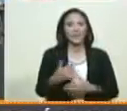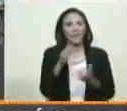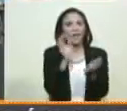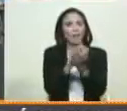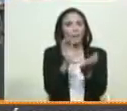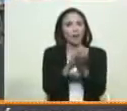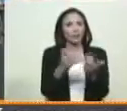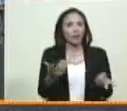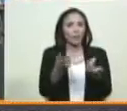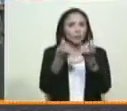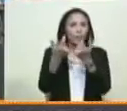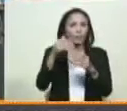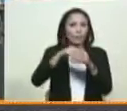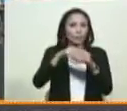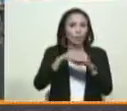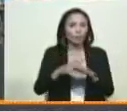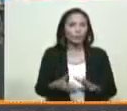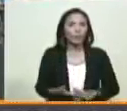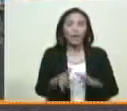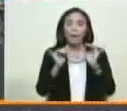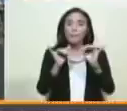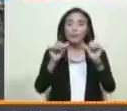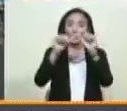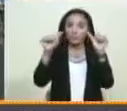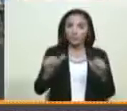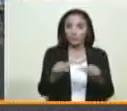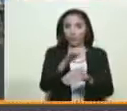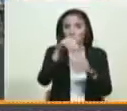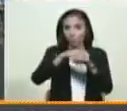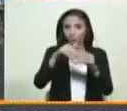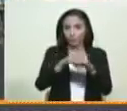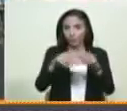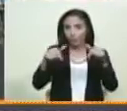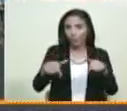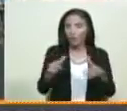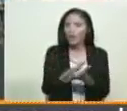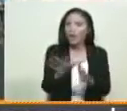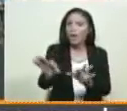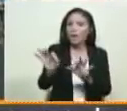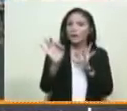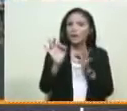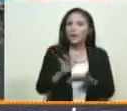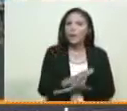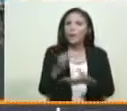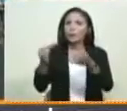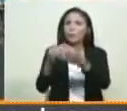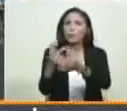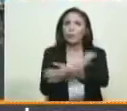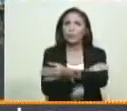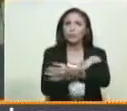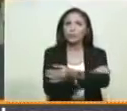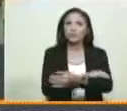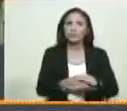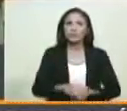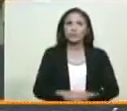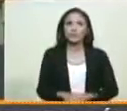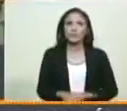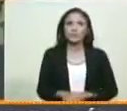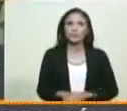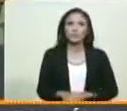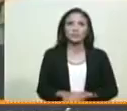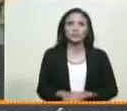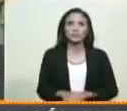democráticamente, con el mismo sistema electoral de hoy, eligieron a un opositor gobernador de este